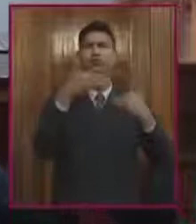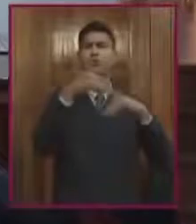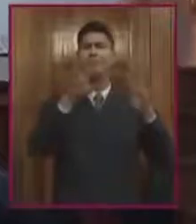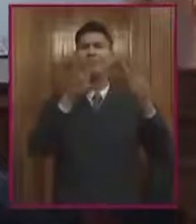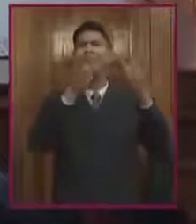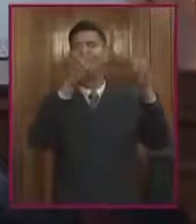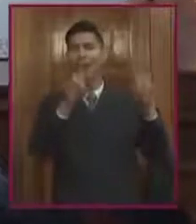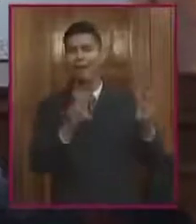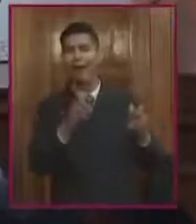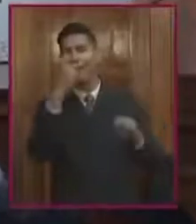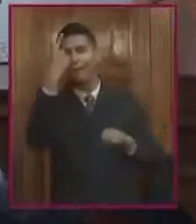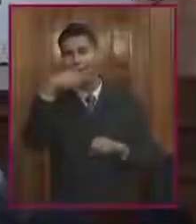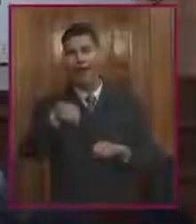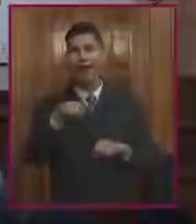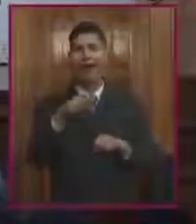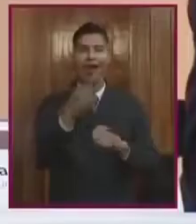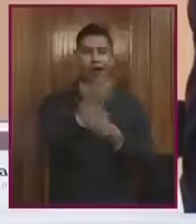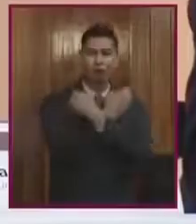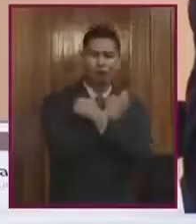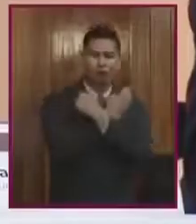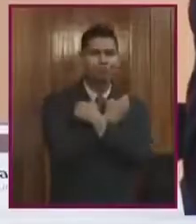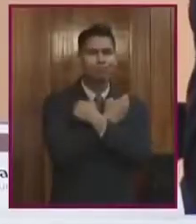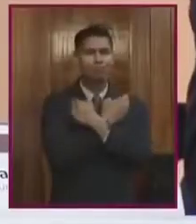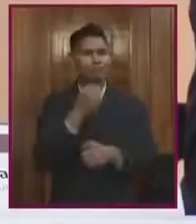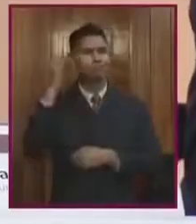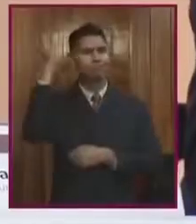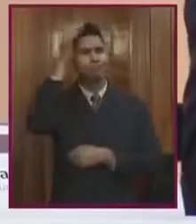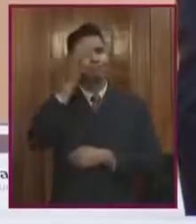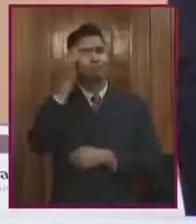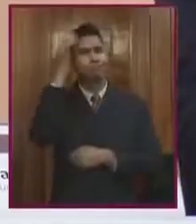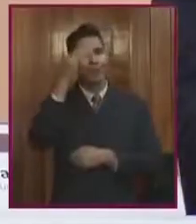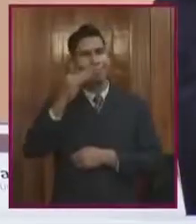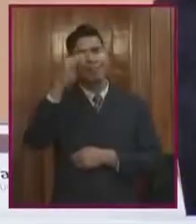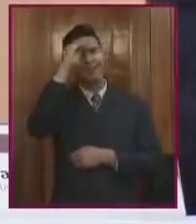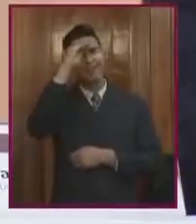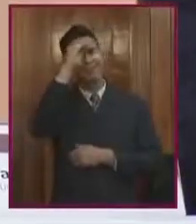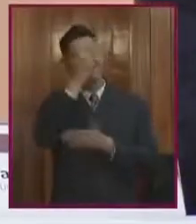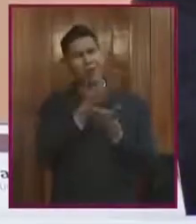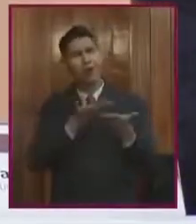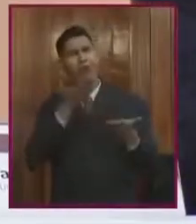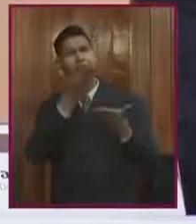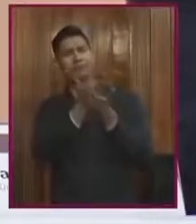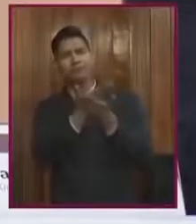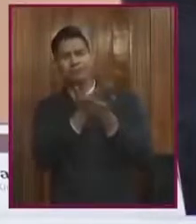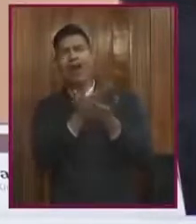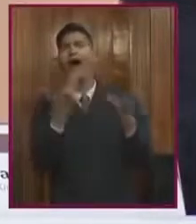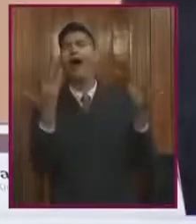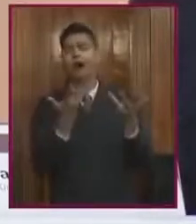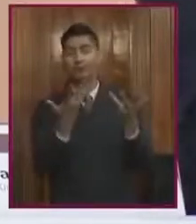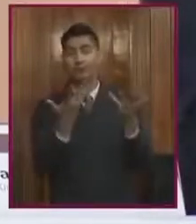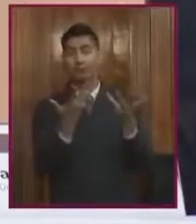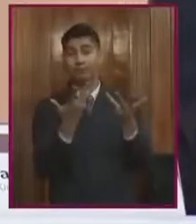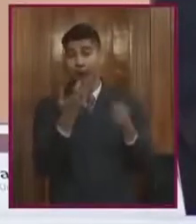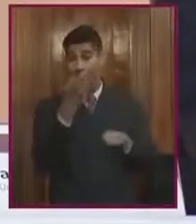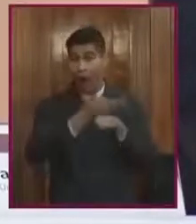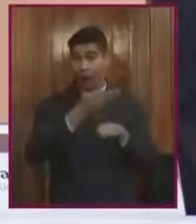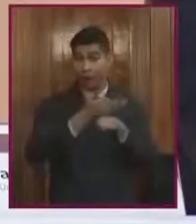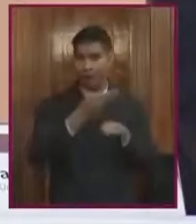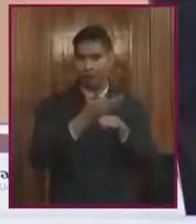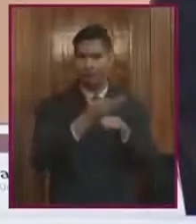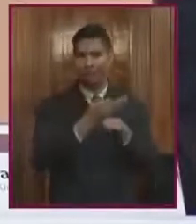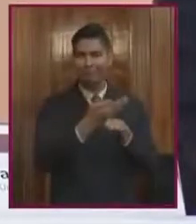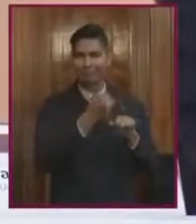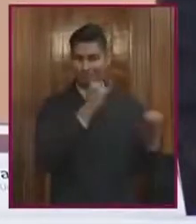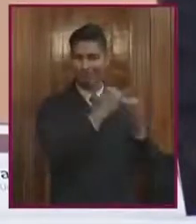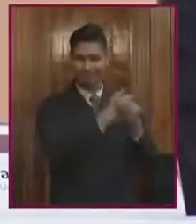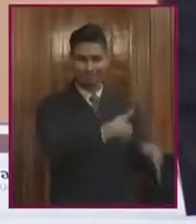análisis, la reflexión, la crítica y la construcción de propuestas. Nos reunimos tanto de forma presencial como